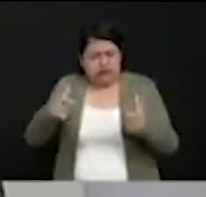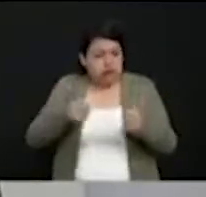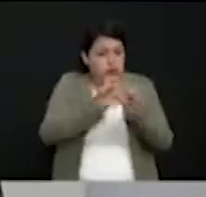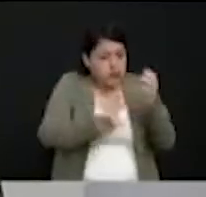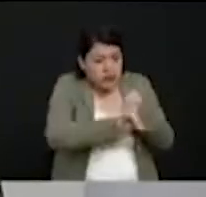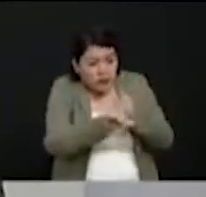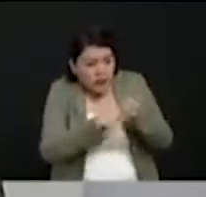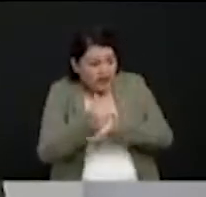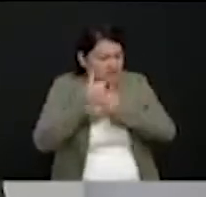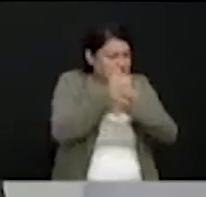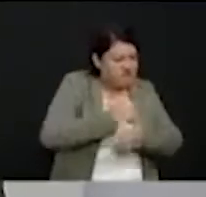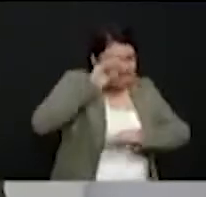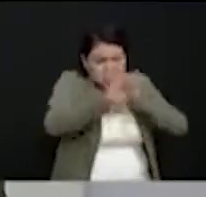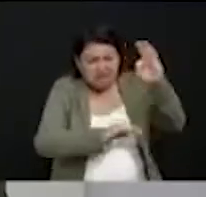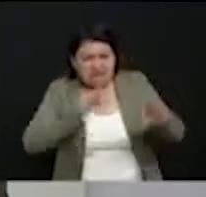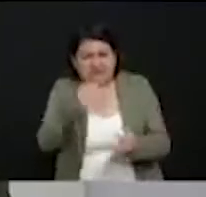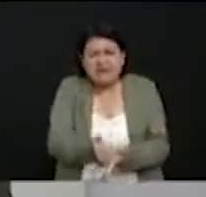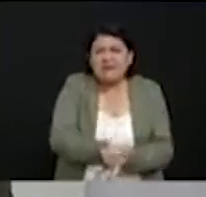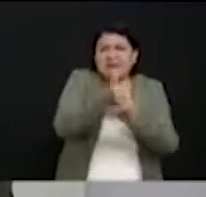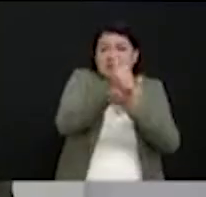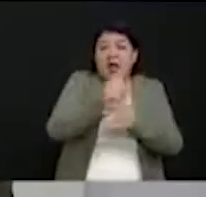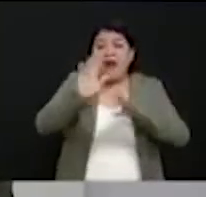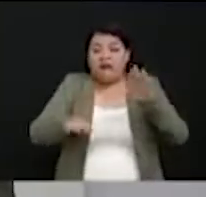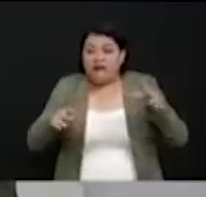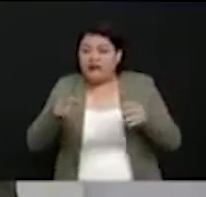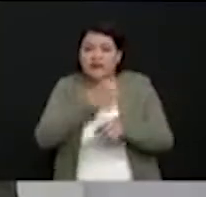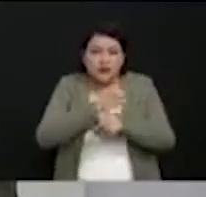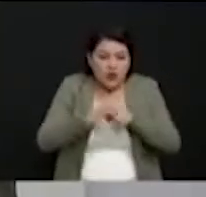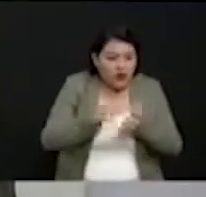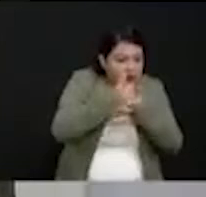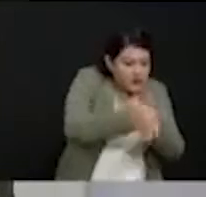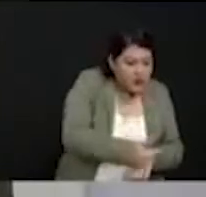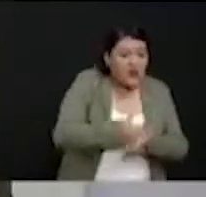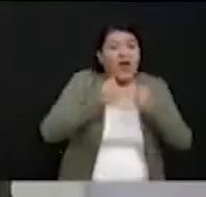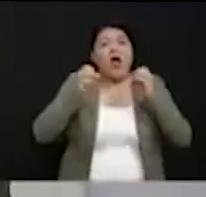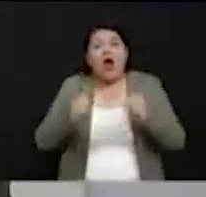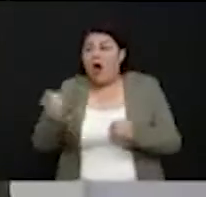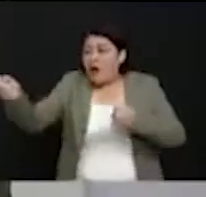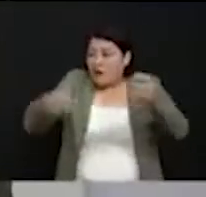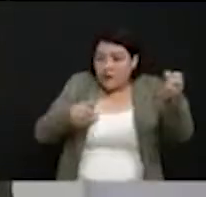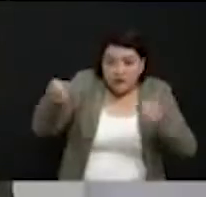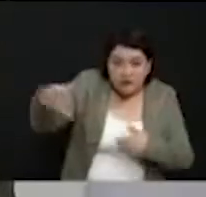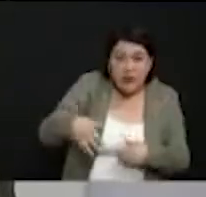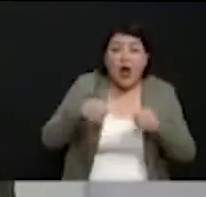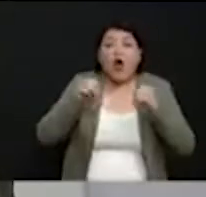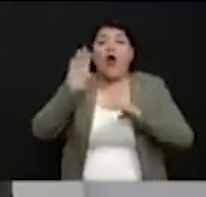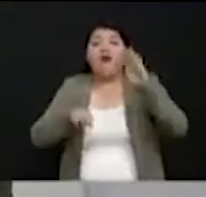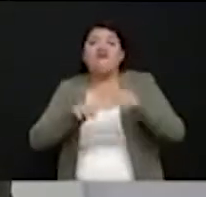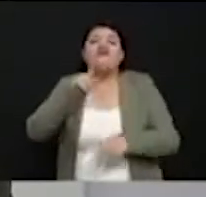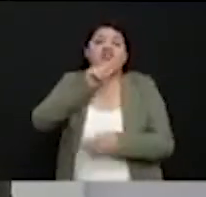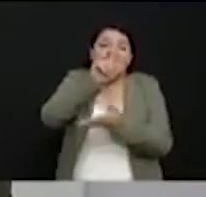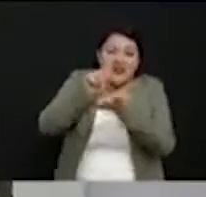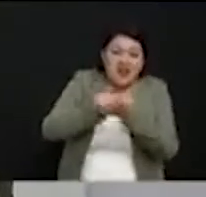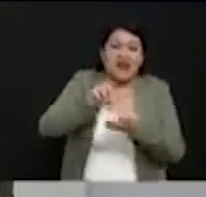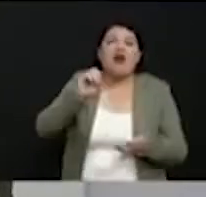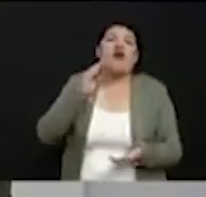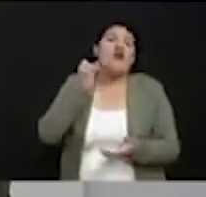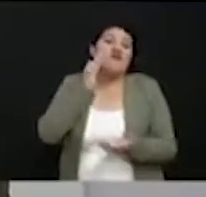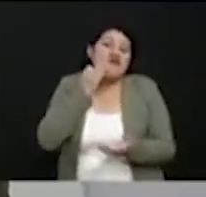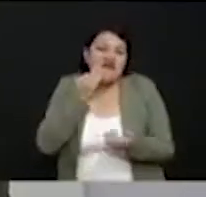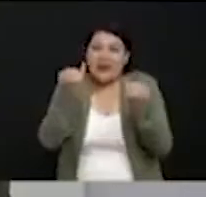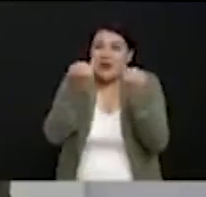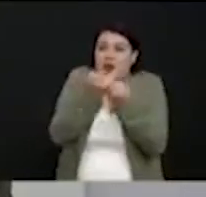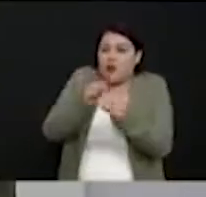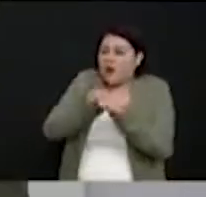incondicionalmente a quien lo requiere como brigadistas dando apoyo en centros de acopio o compartiendo información en las redes